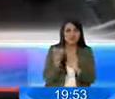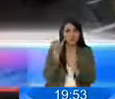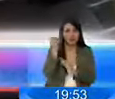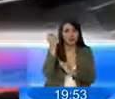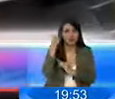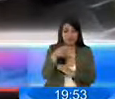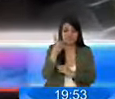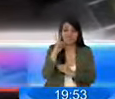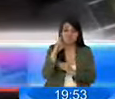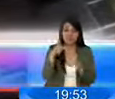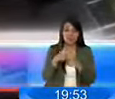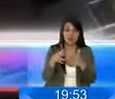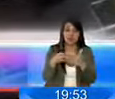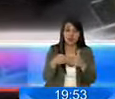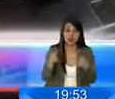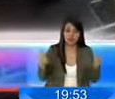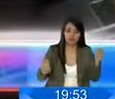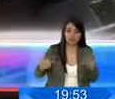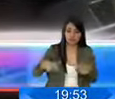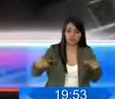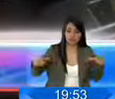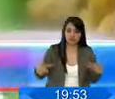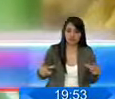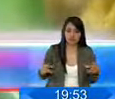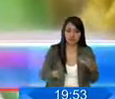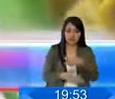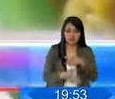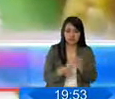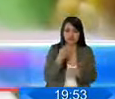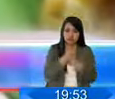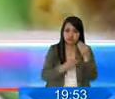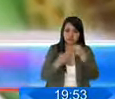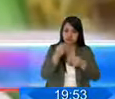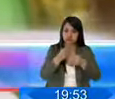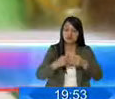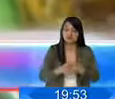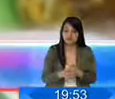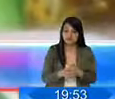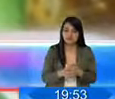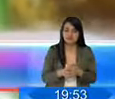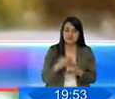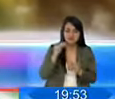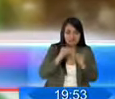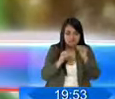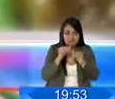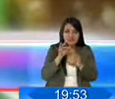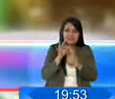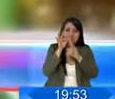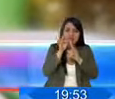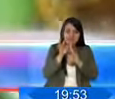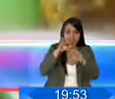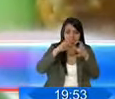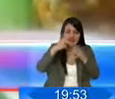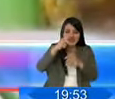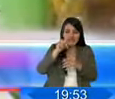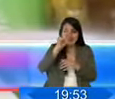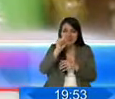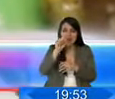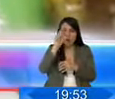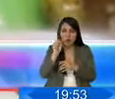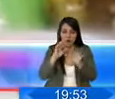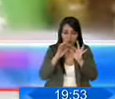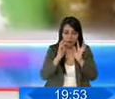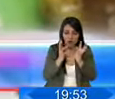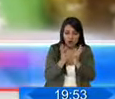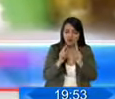de $17,000 para instalar el food truck. El valor agregado, además de usar la hierba aromática, la chillangua, es que sus bolones